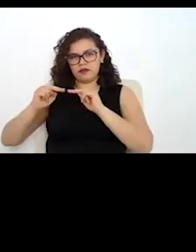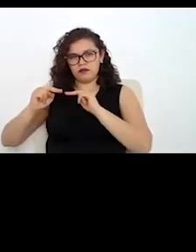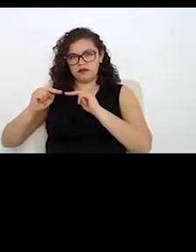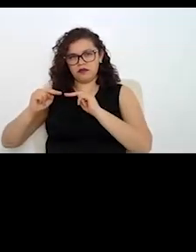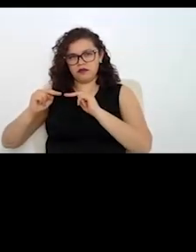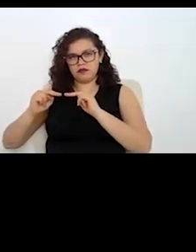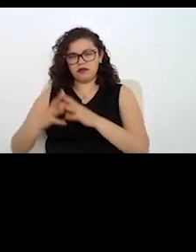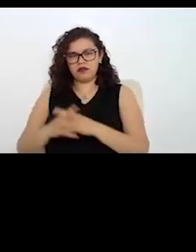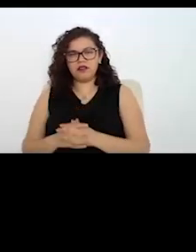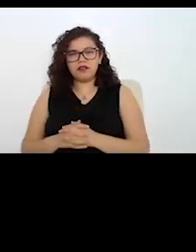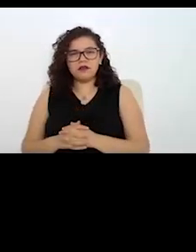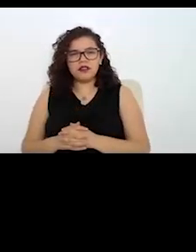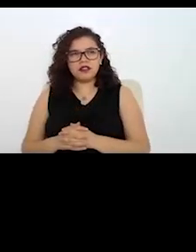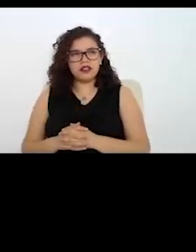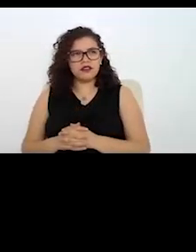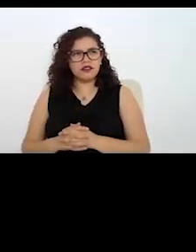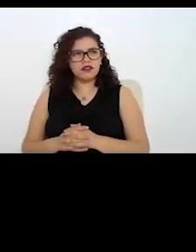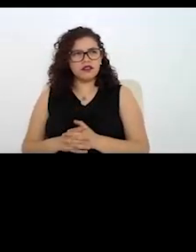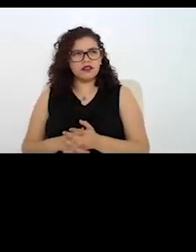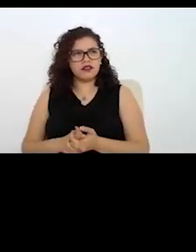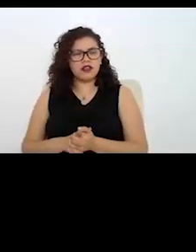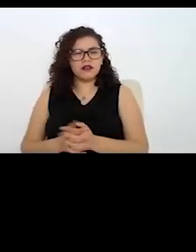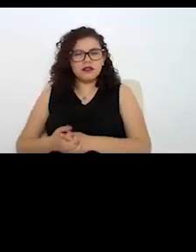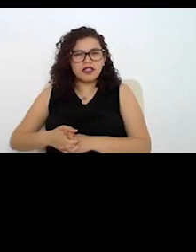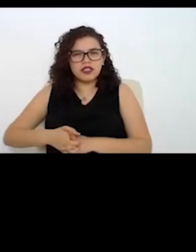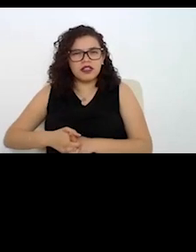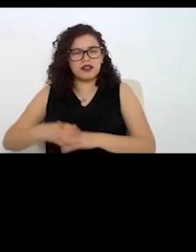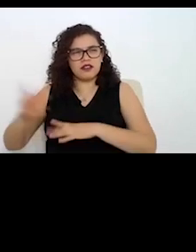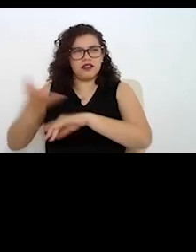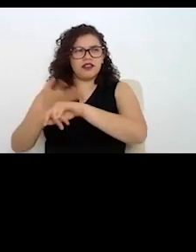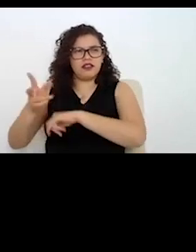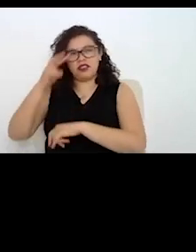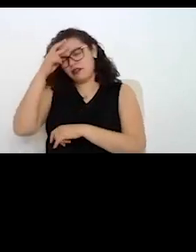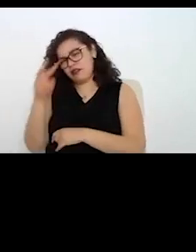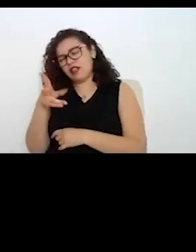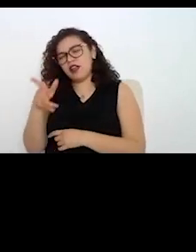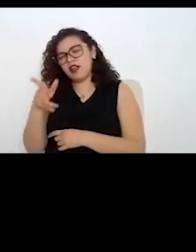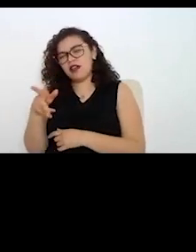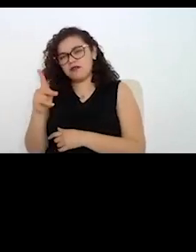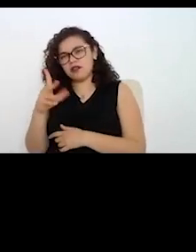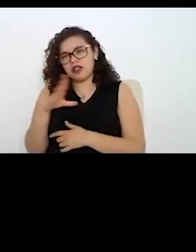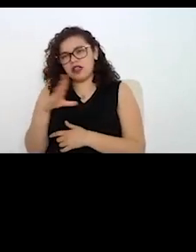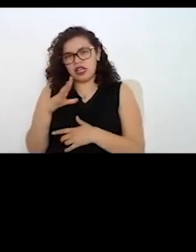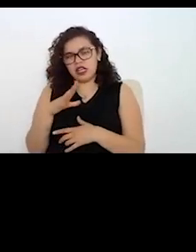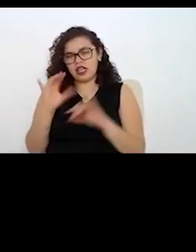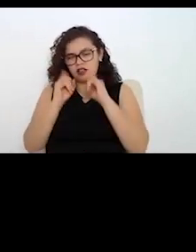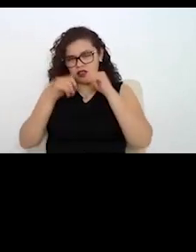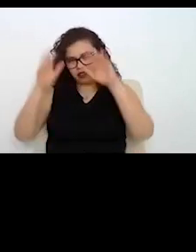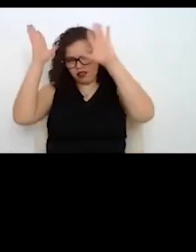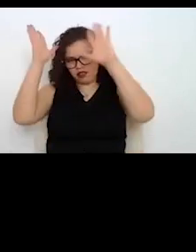en el Distrito Federal o en el Estado de México. Anteriormente las juntas de conciliación y arbitraje